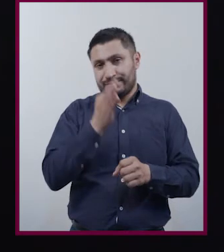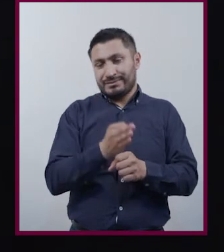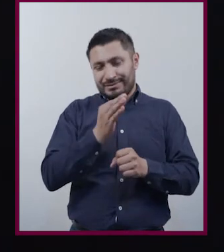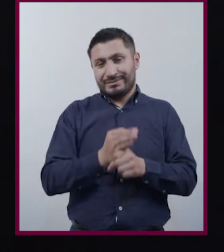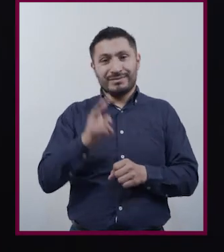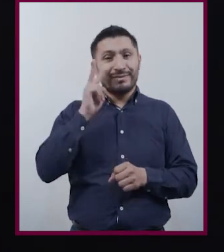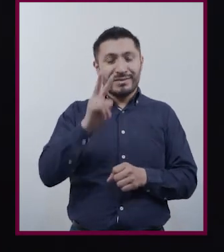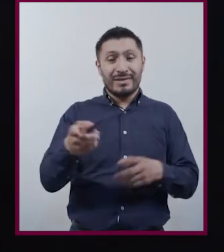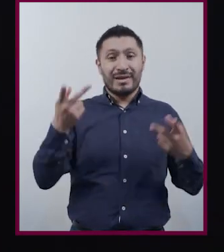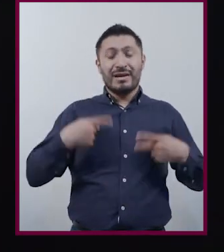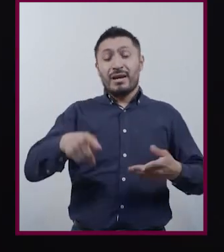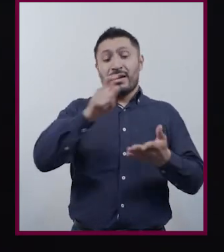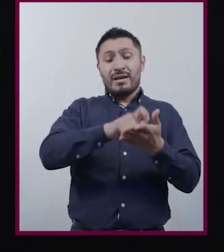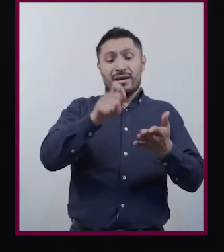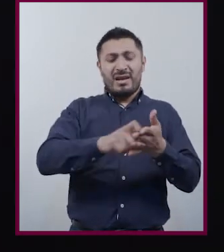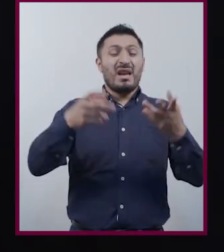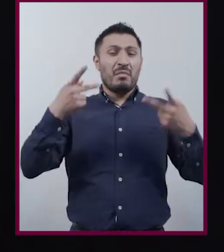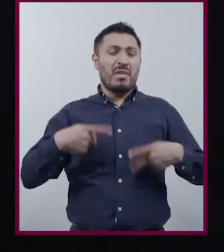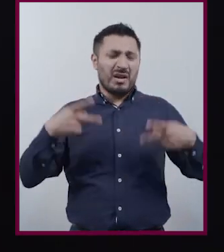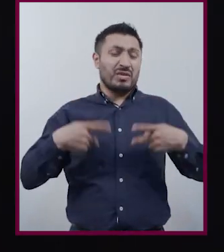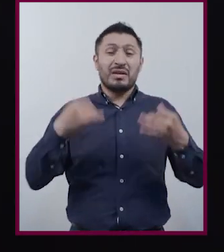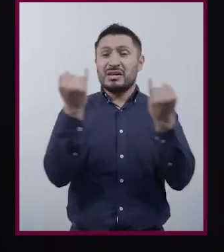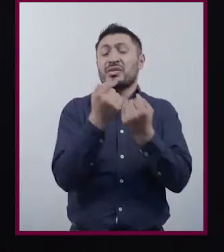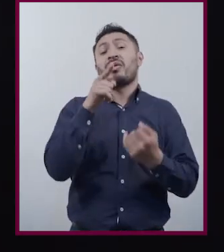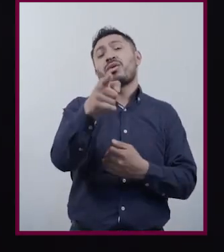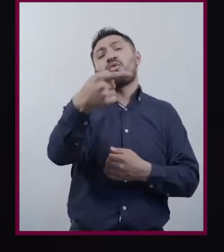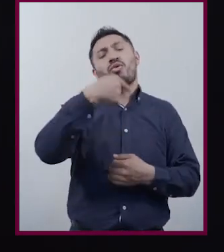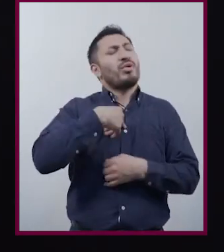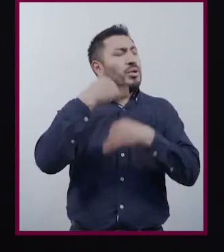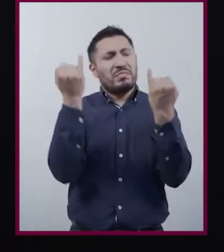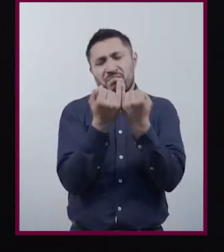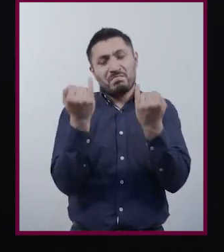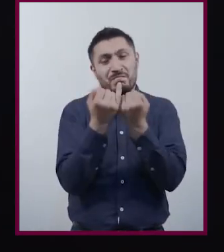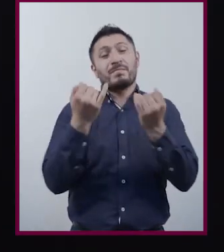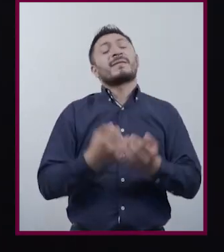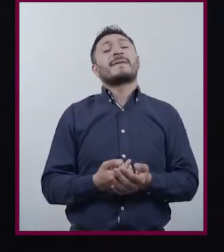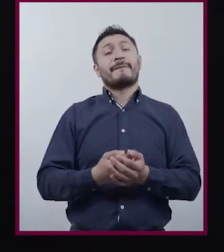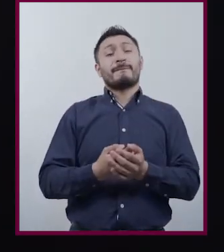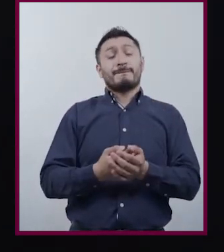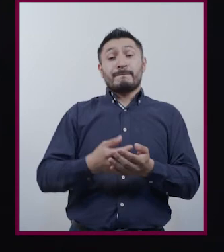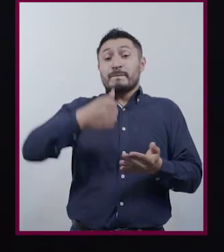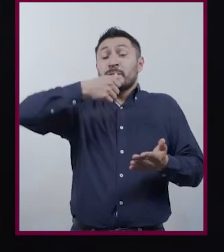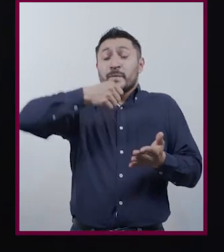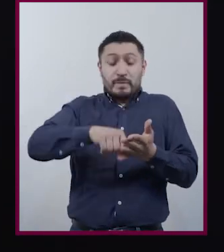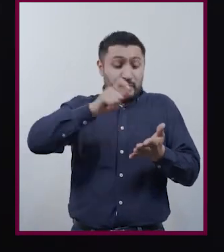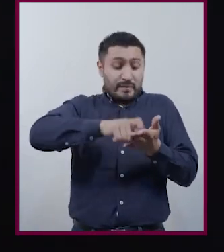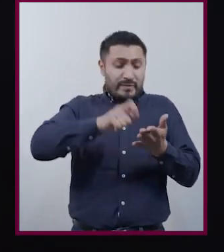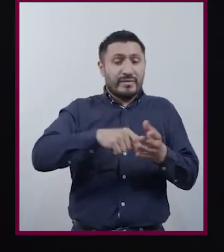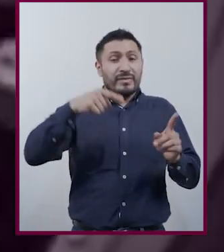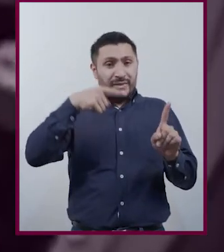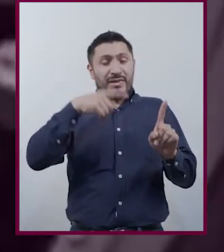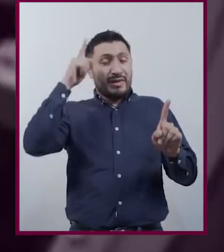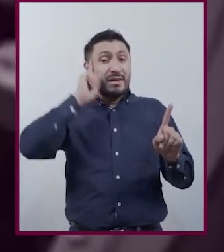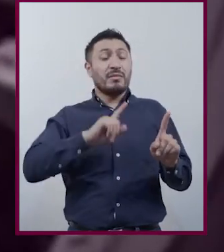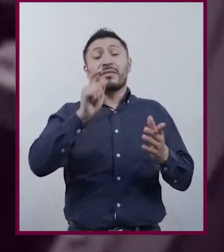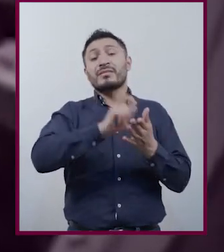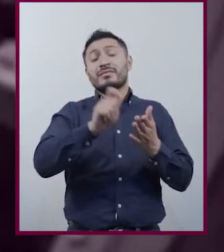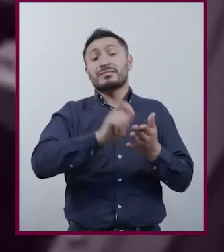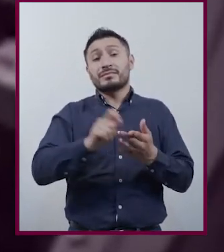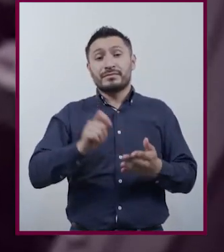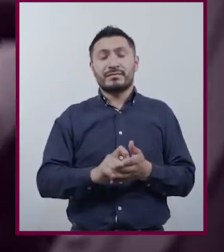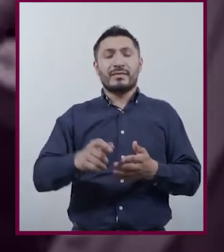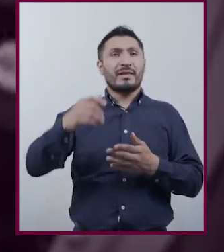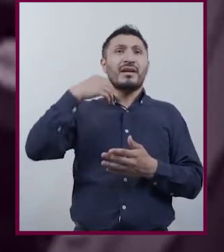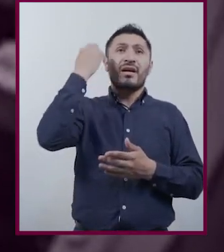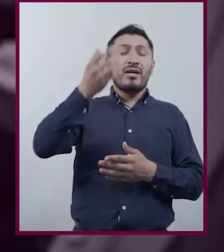los escritores son personas comunes y corrientes, como tú y como yo. En una carta, Rosario Castellanos escribe: